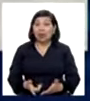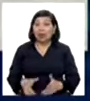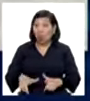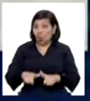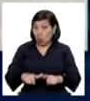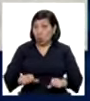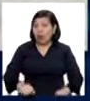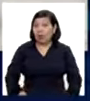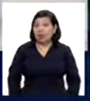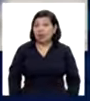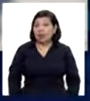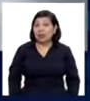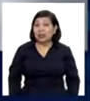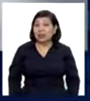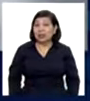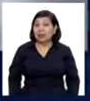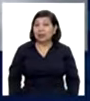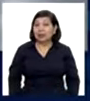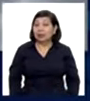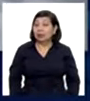de la zona